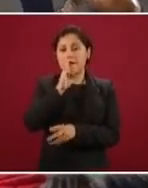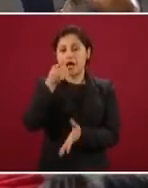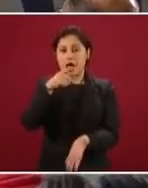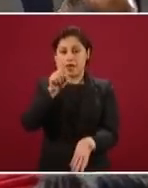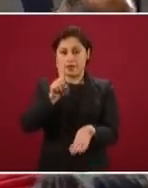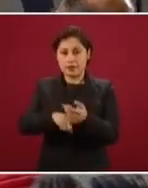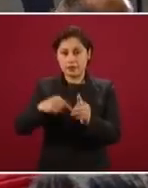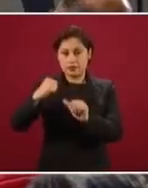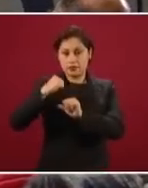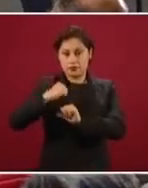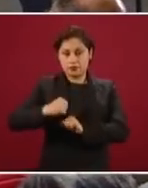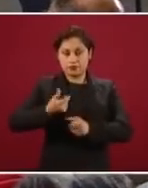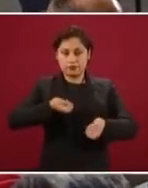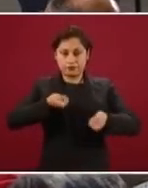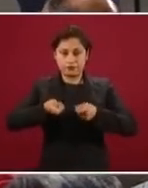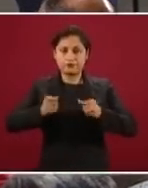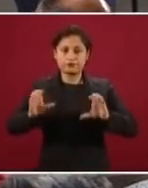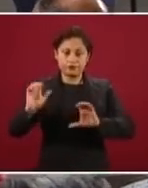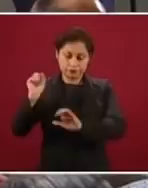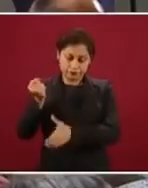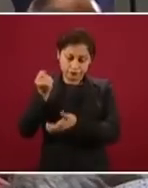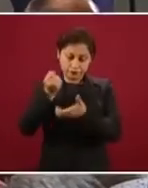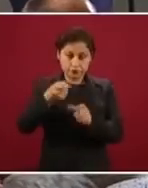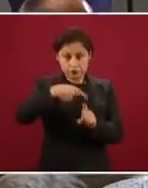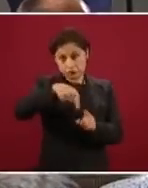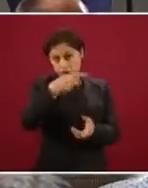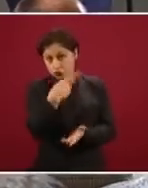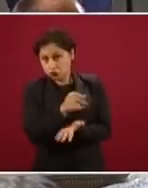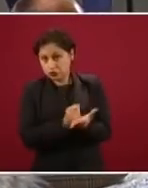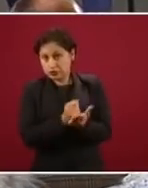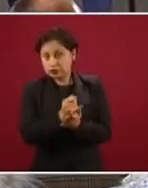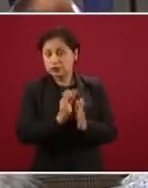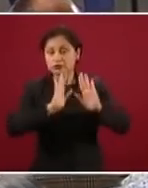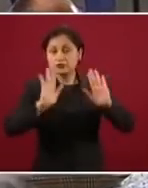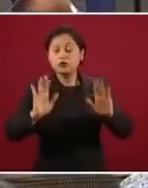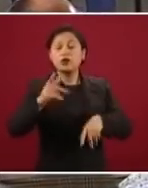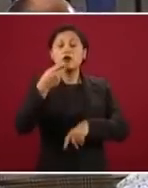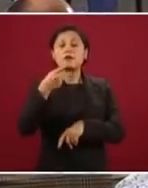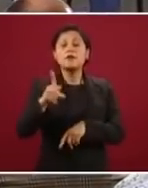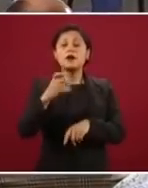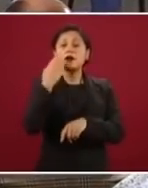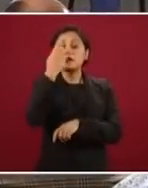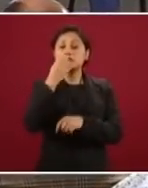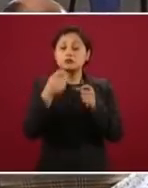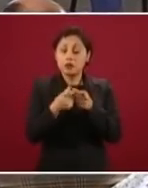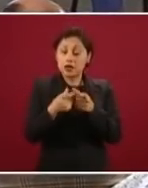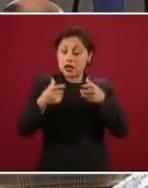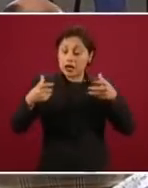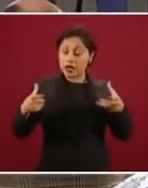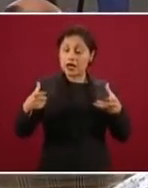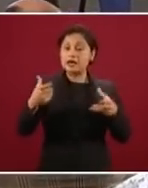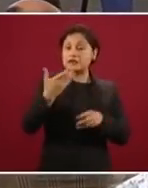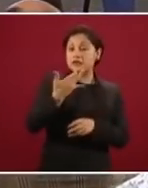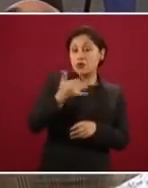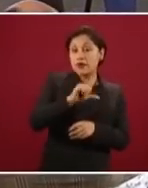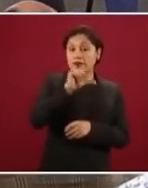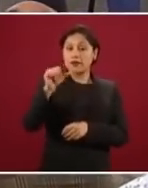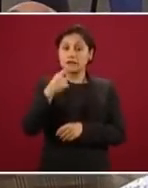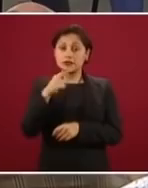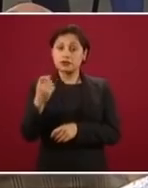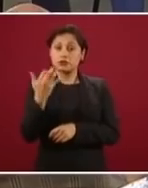hacer con ese recurso si la escuela tiene de 50 a 150 alumnos